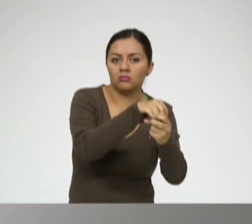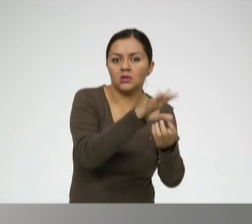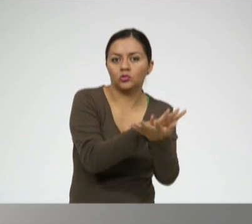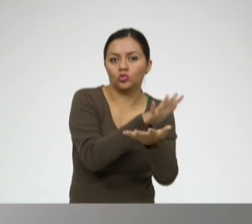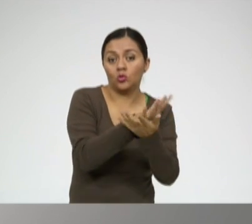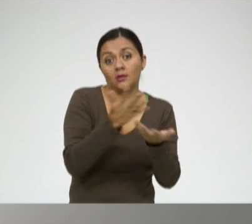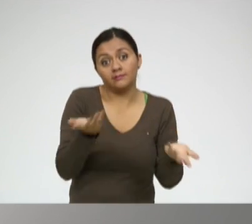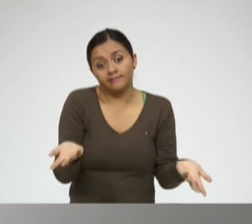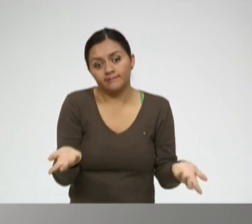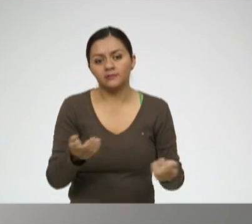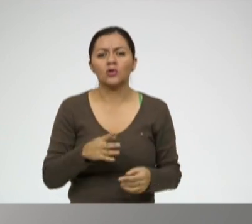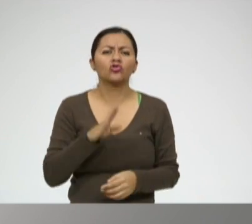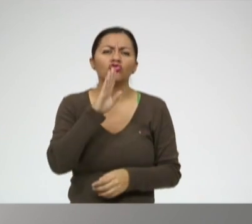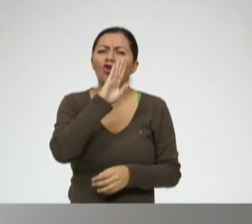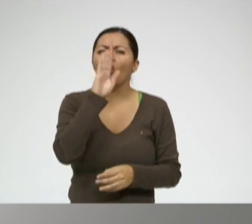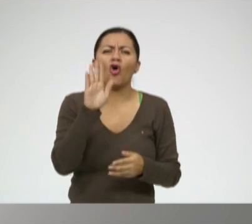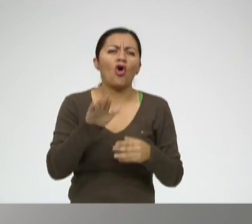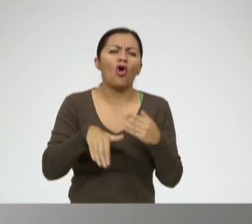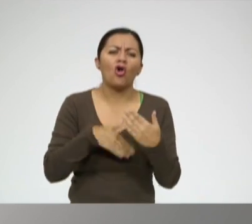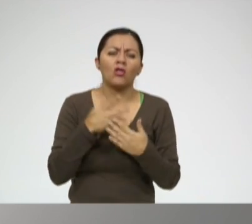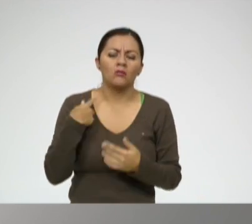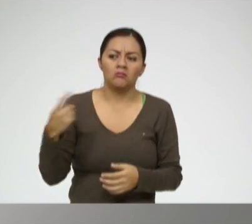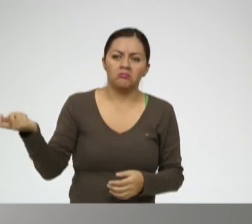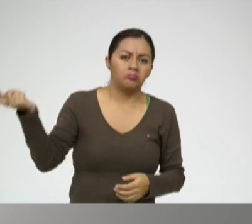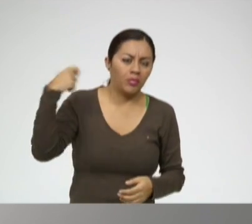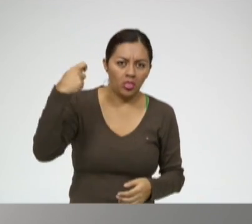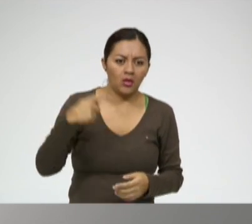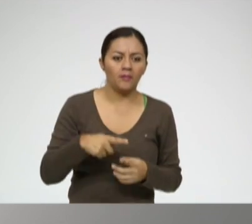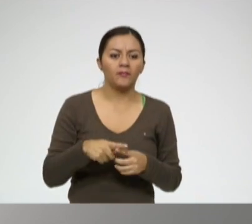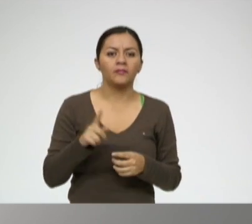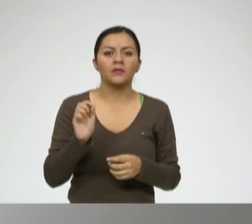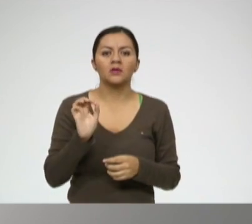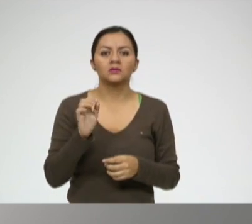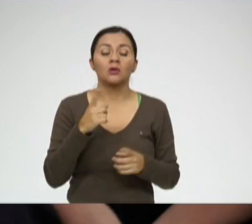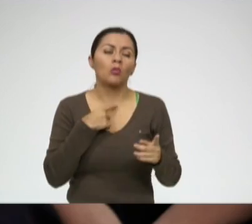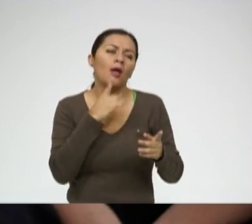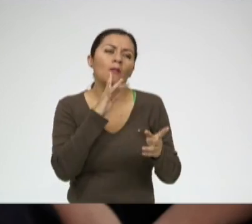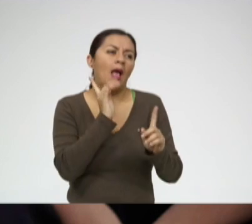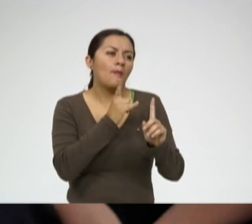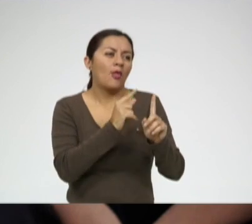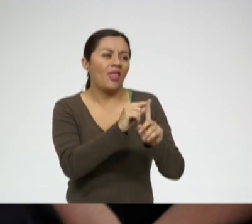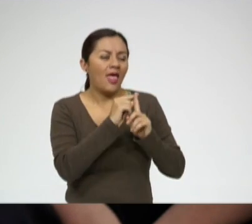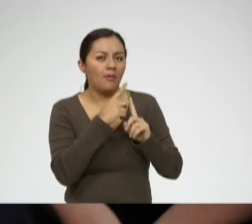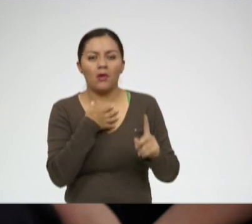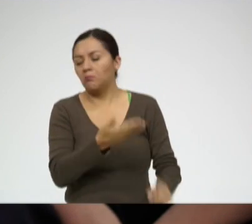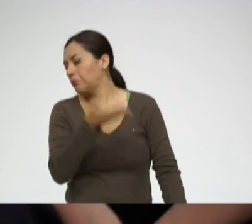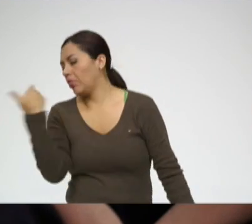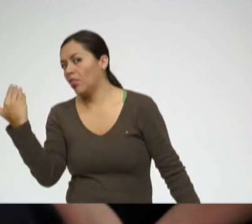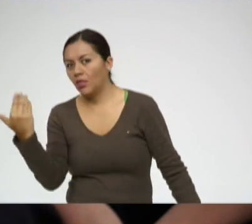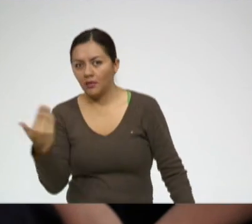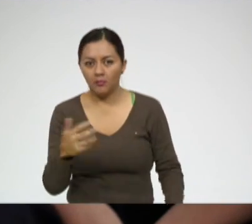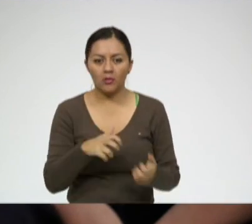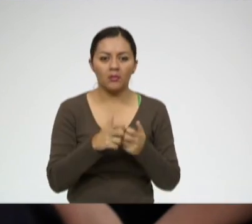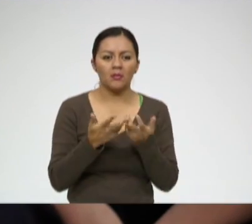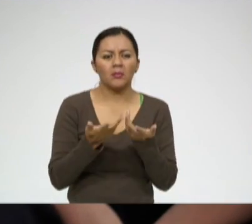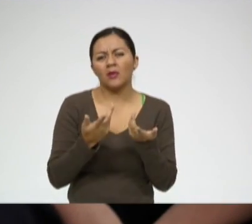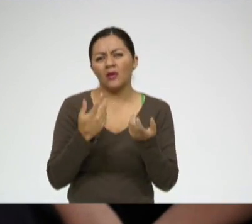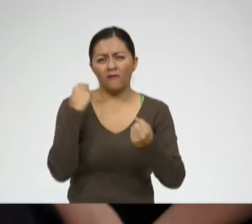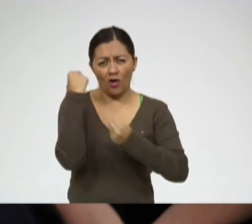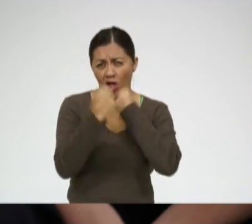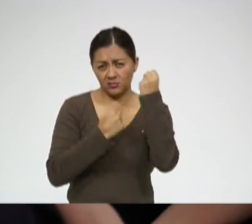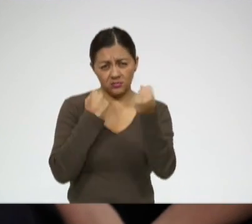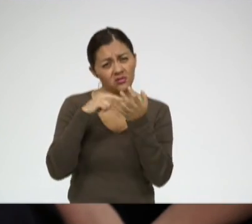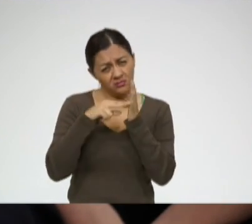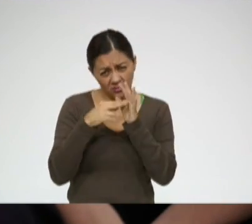educación. Todo es al golpe. Uno te dice un apodo y el otro te va metiendo una cachetada. La verdad es que la violencia no trae nada